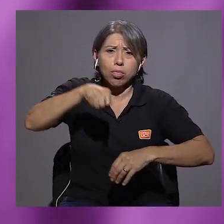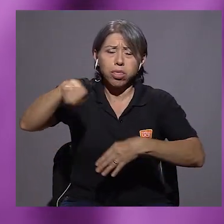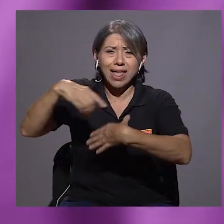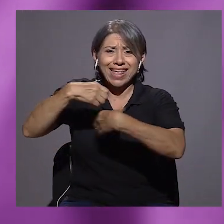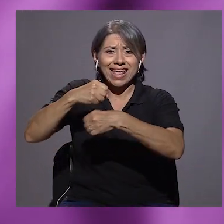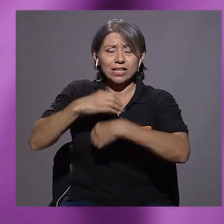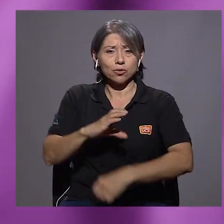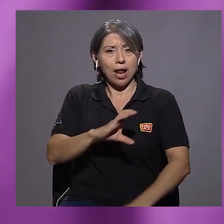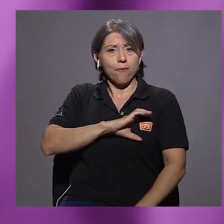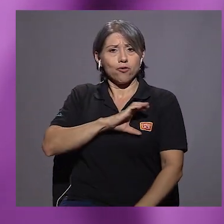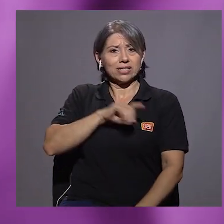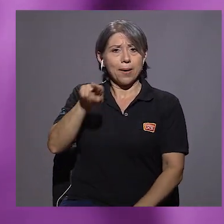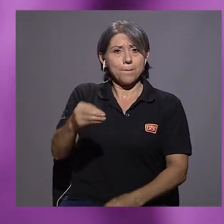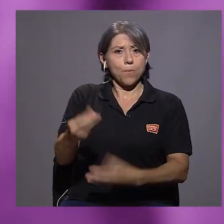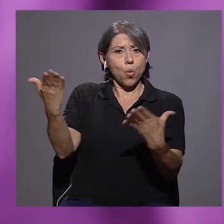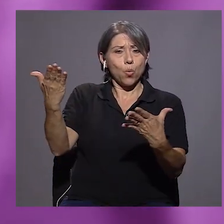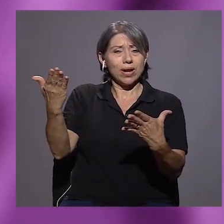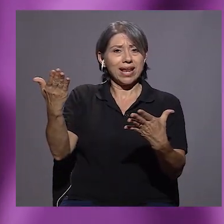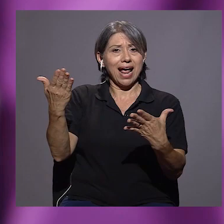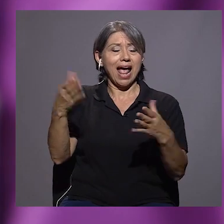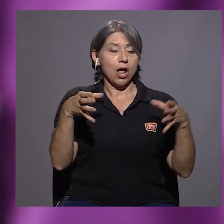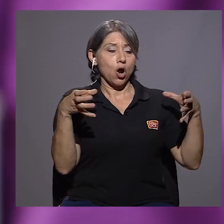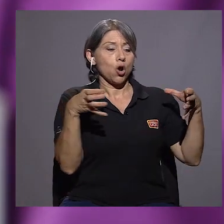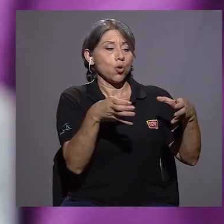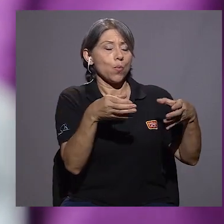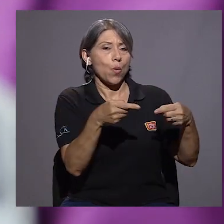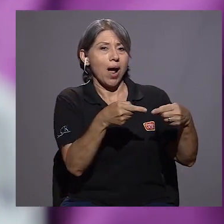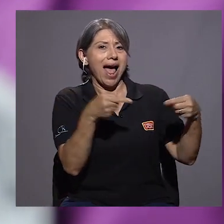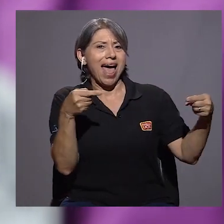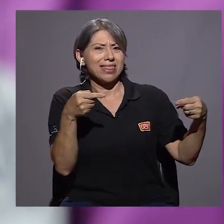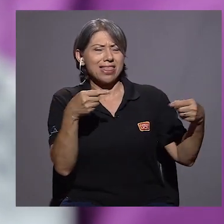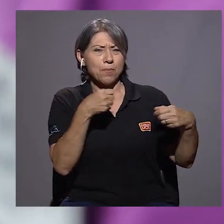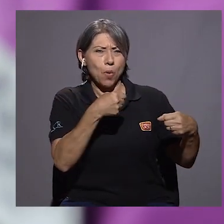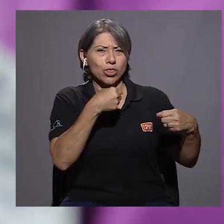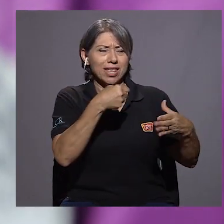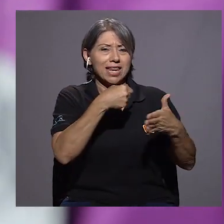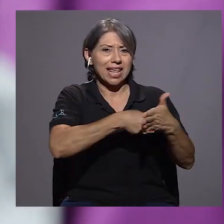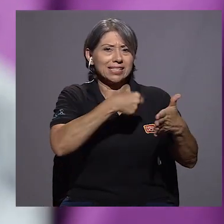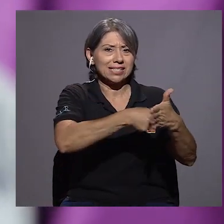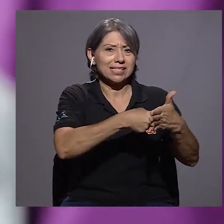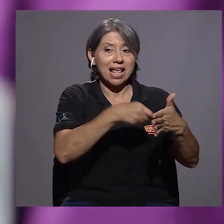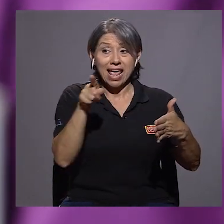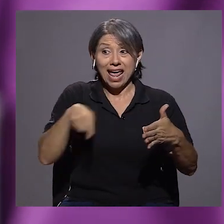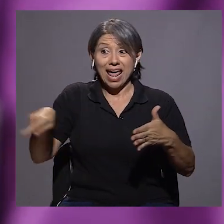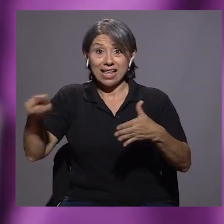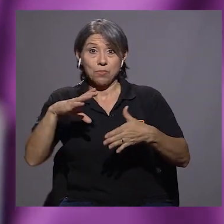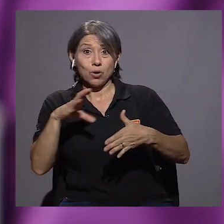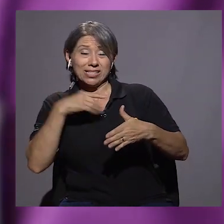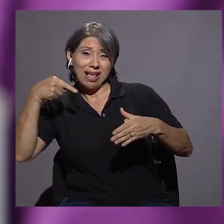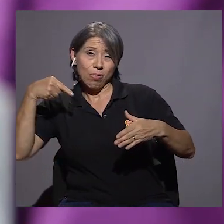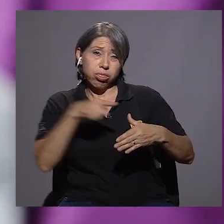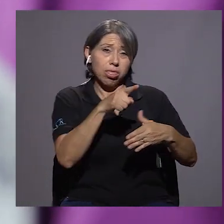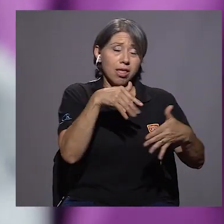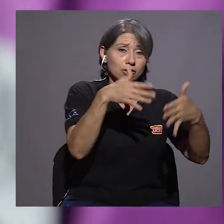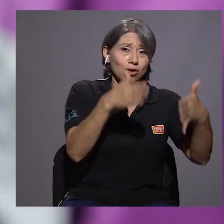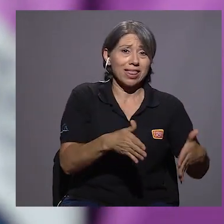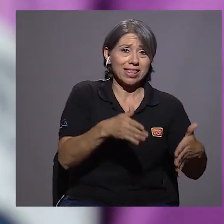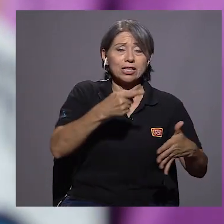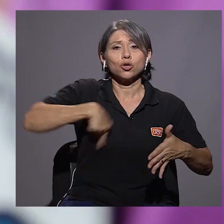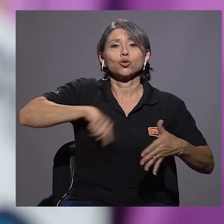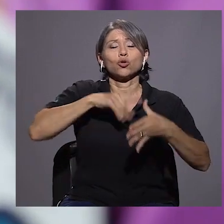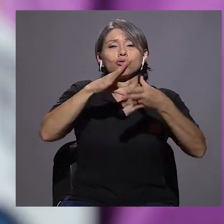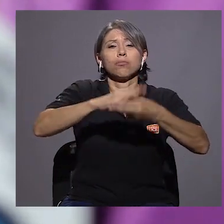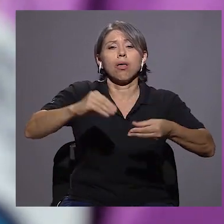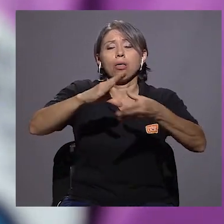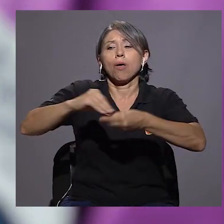actos violentos ejecutados por la fuerza pública, el cuerpo antimotines, contra el estudiantado. Por